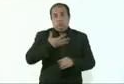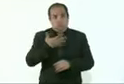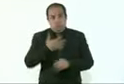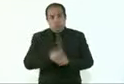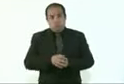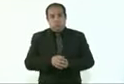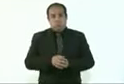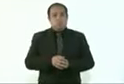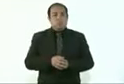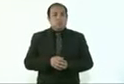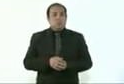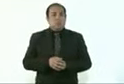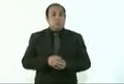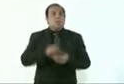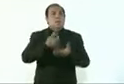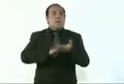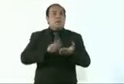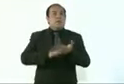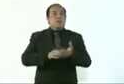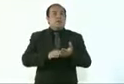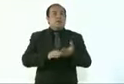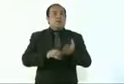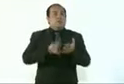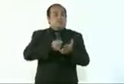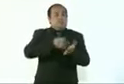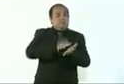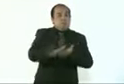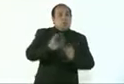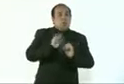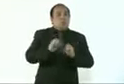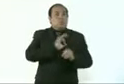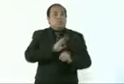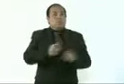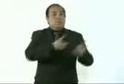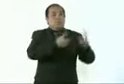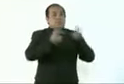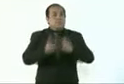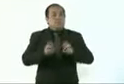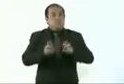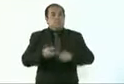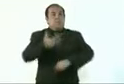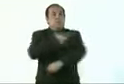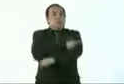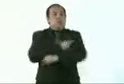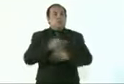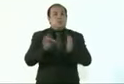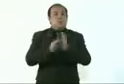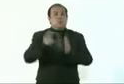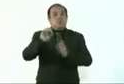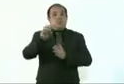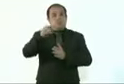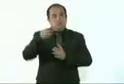tienen, el documento físico, o pueden descargarlo en